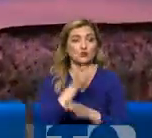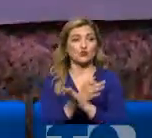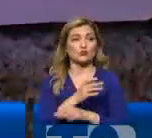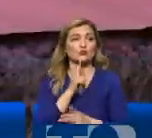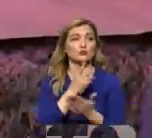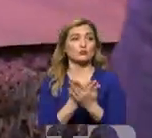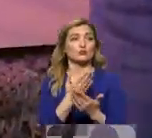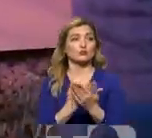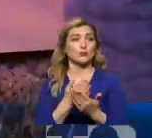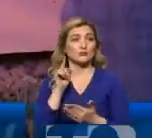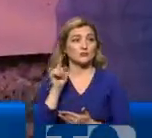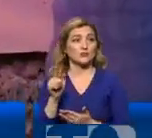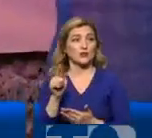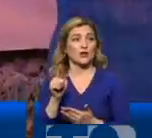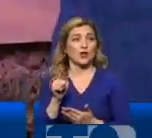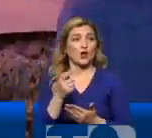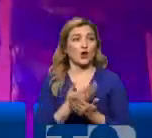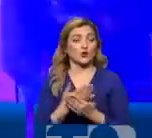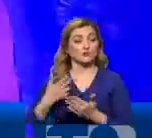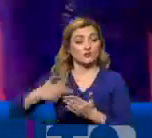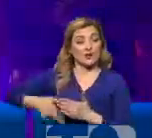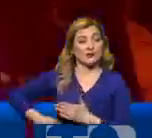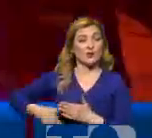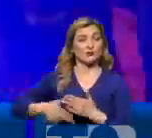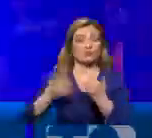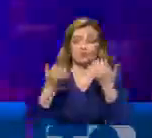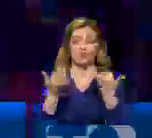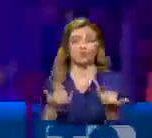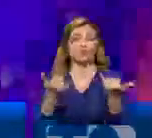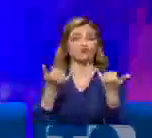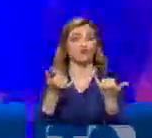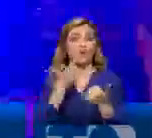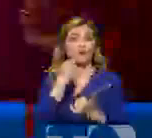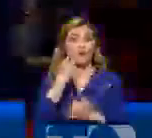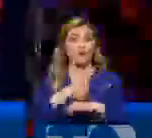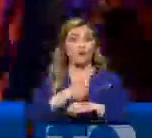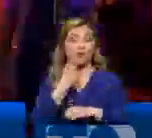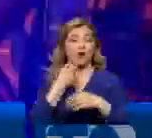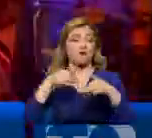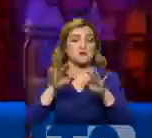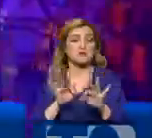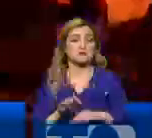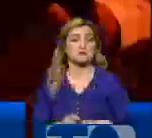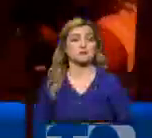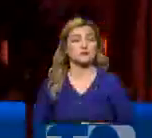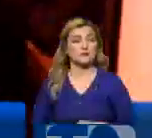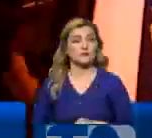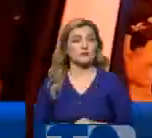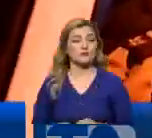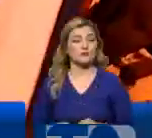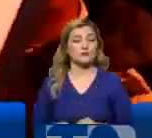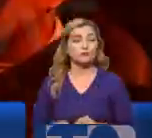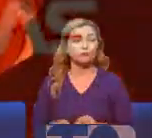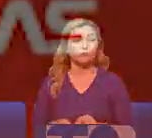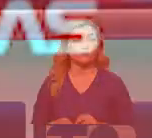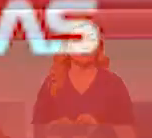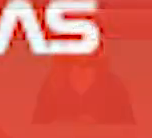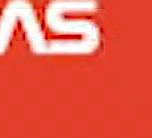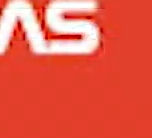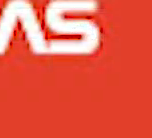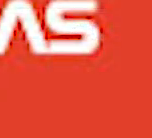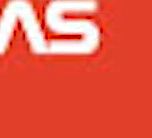evidencias se llevaron sus implementos y sus armas hasta el momento no ha habido pronunciamientos oficiales sobre esto luisa maría heredia 24